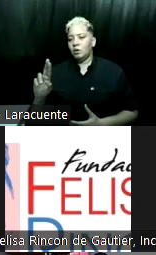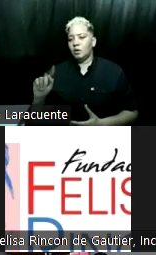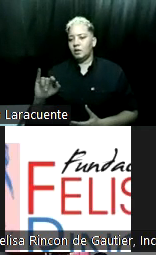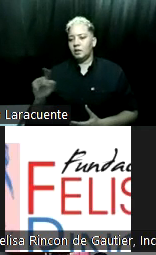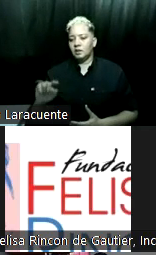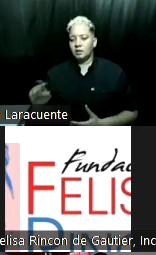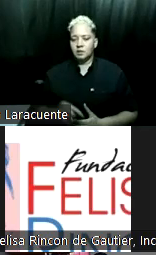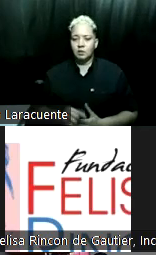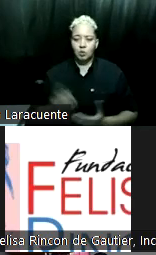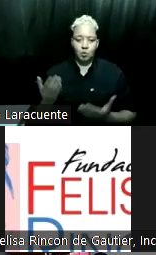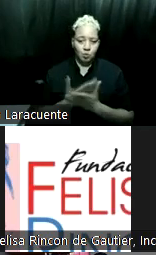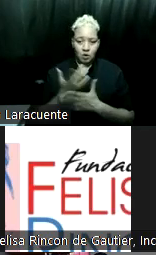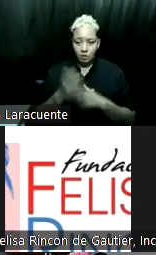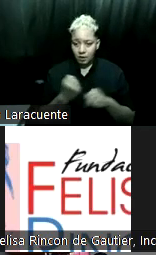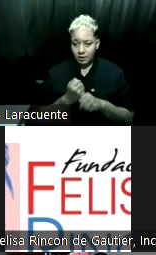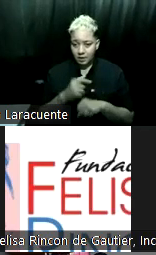del año,